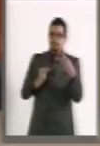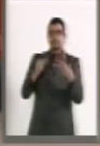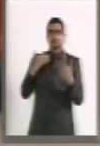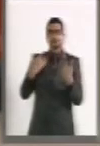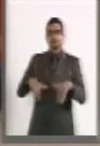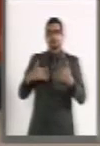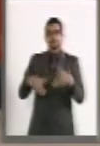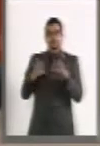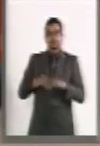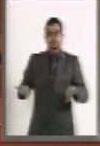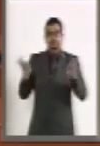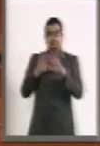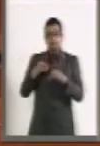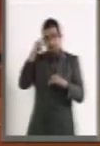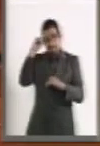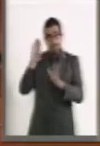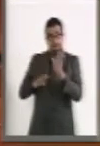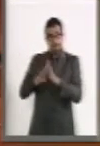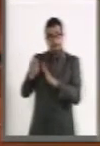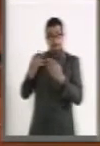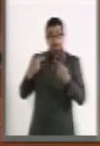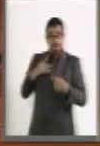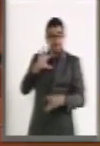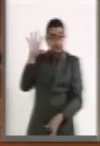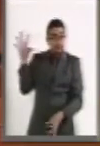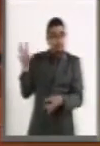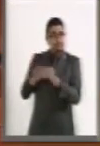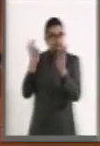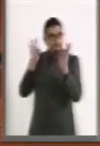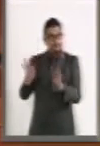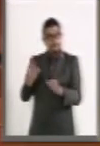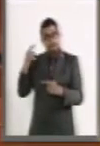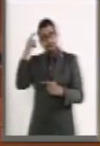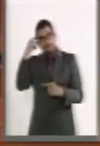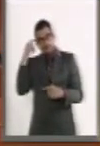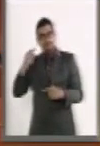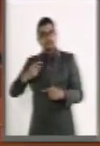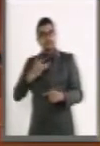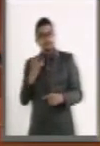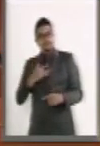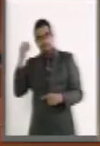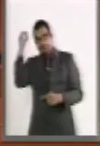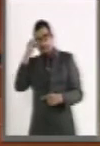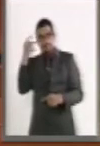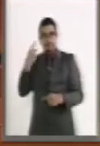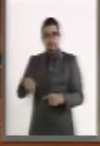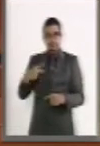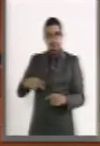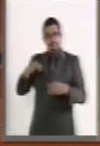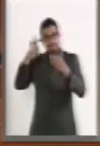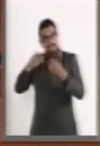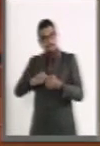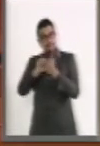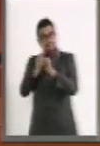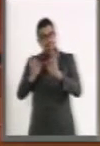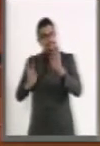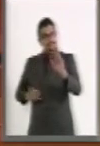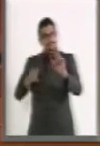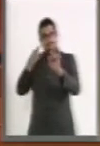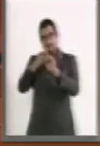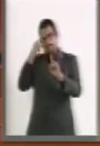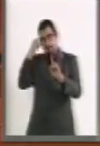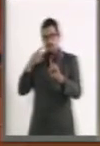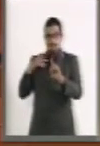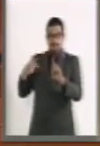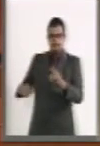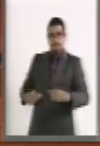propias. Supone el desarrollo personal integral, juicios de valor y el perfeccionamiento como componente utópico.